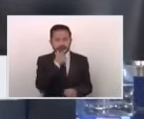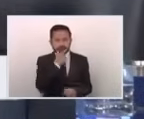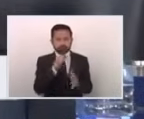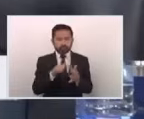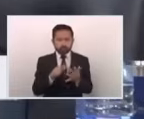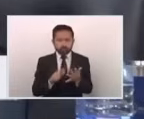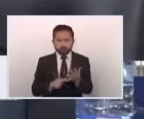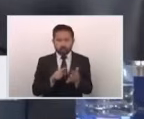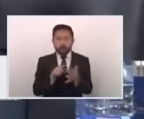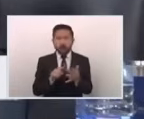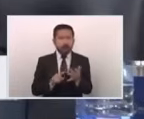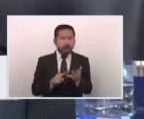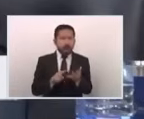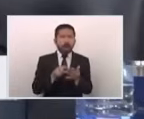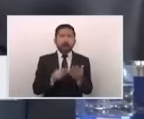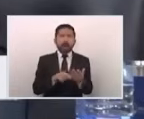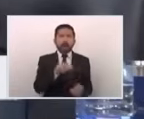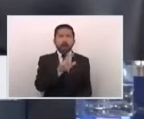números, son